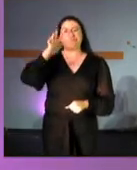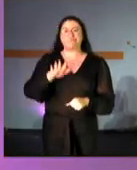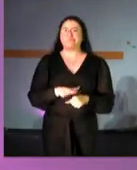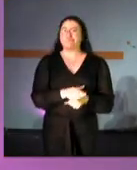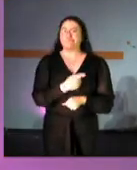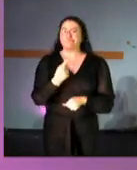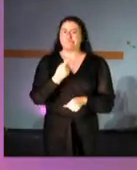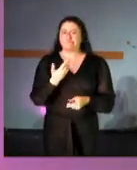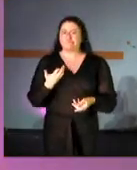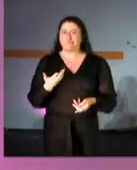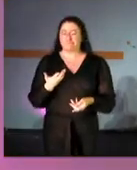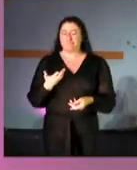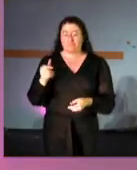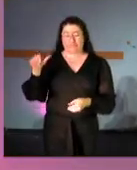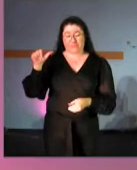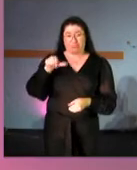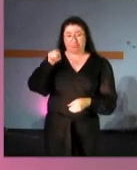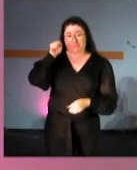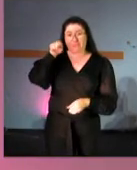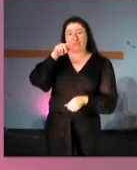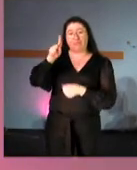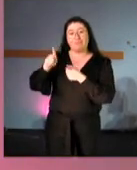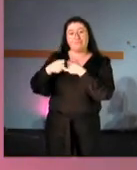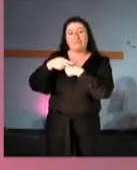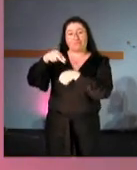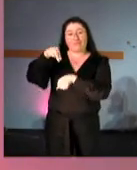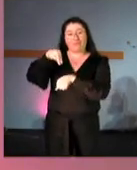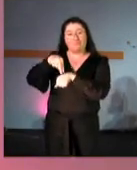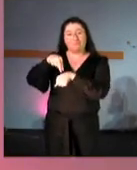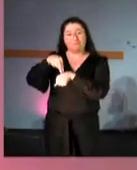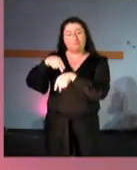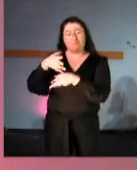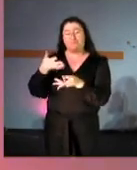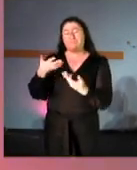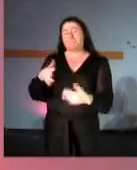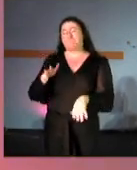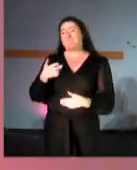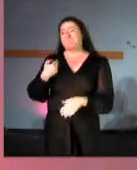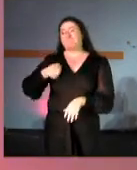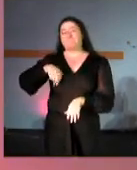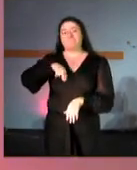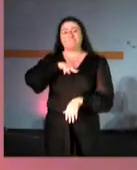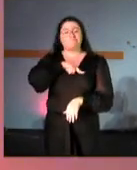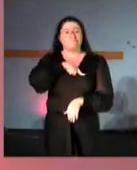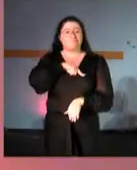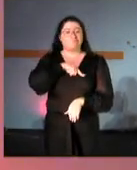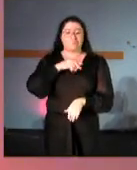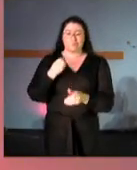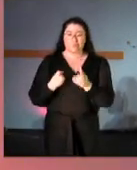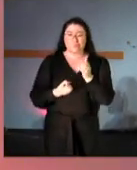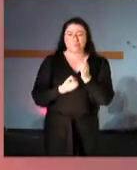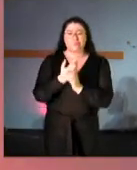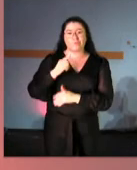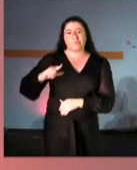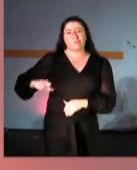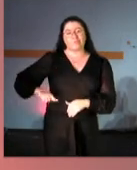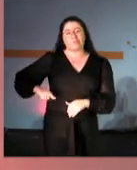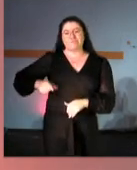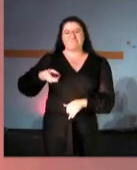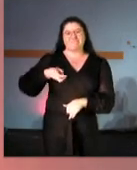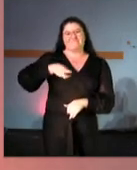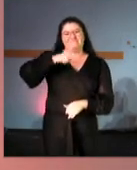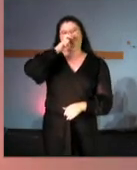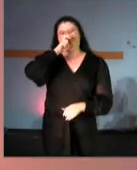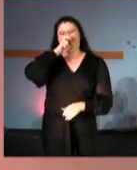porque hoy en nuestro país estamos viviendo y sufriendo una nueva dictadura. ¿Y qué cosa